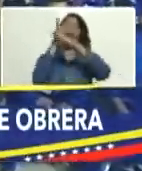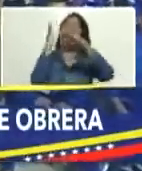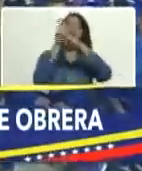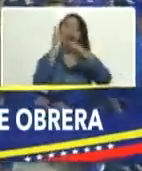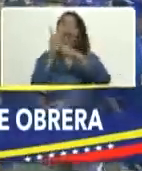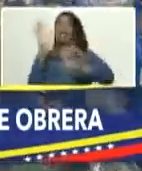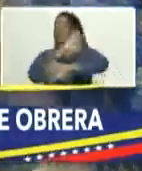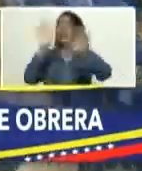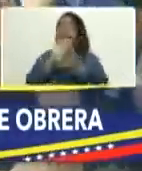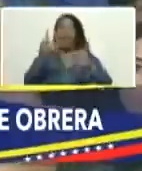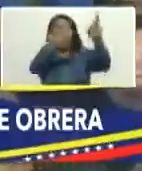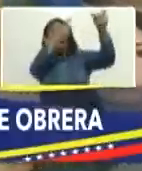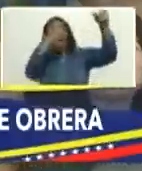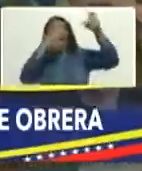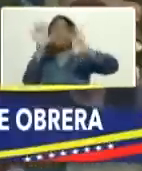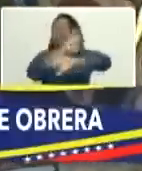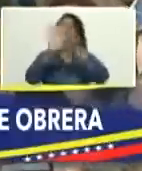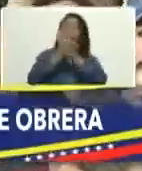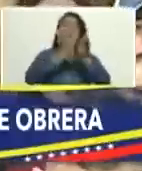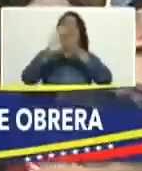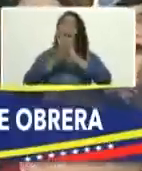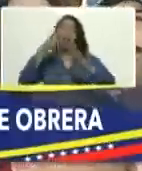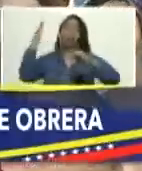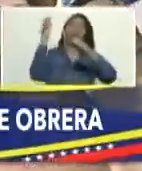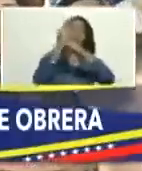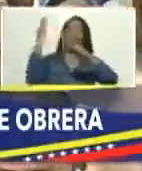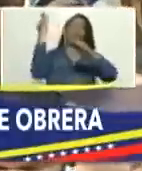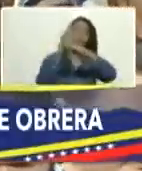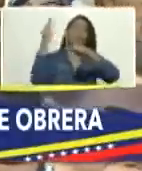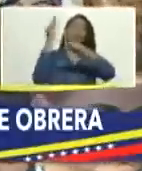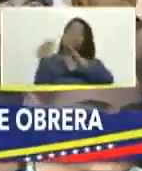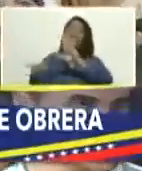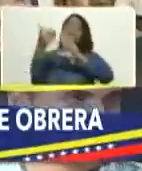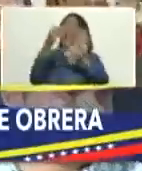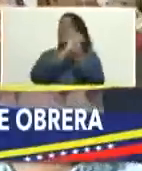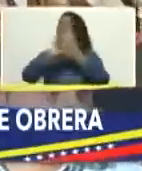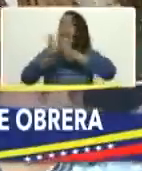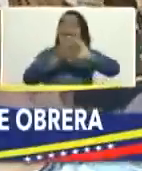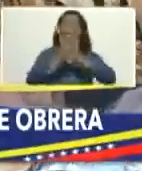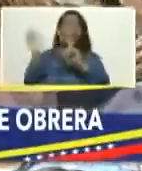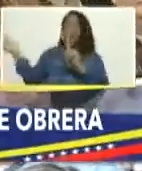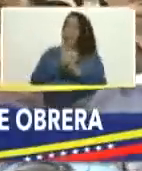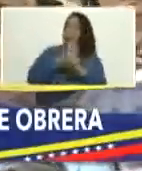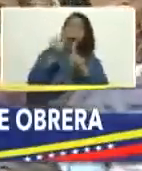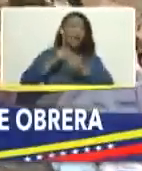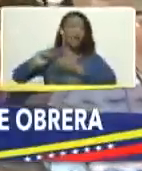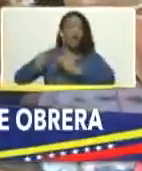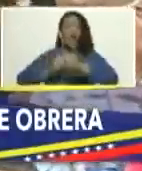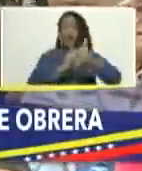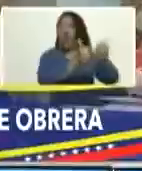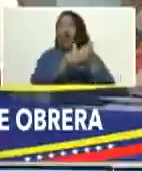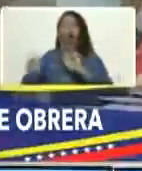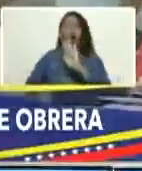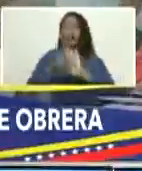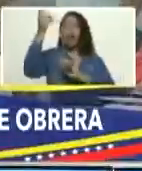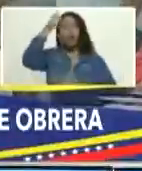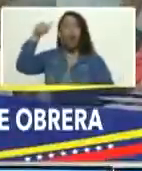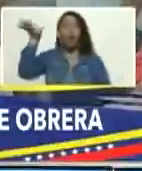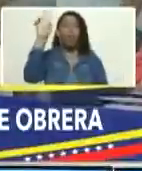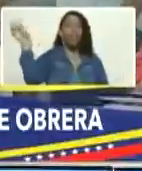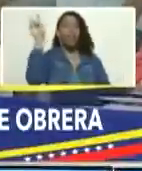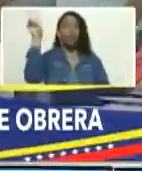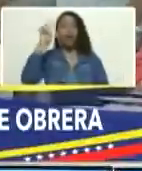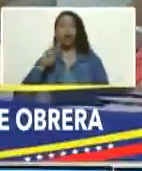ya de guarimba, ya basta ya de sanciones criminales, basta de tortura y persecución criminal contra el pueblo de